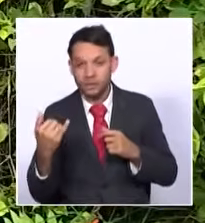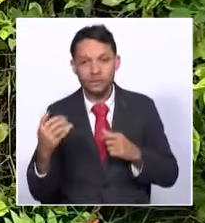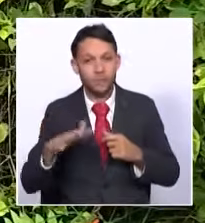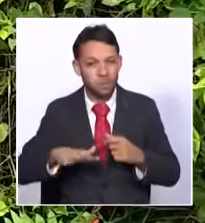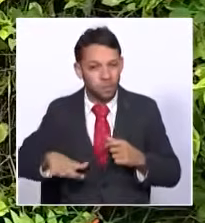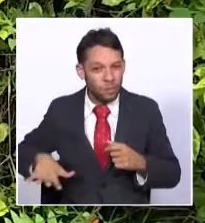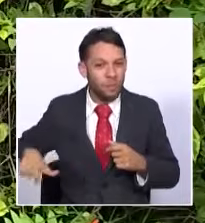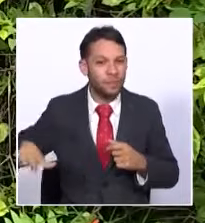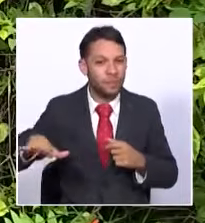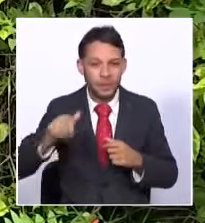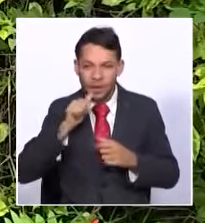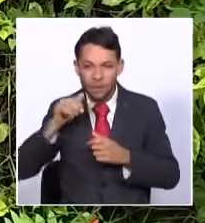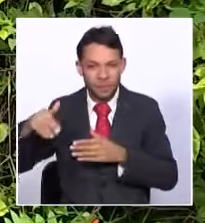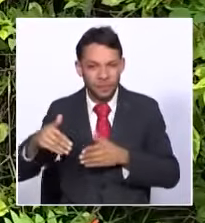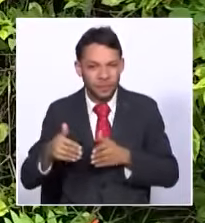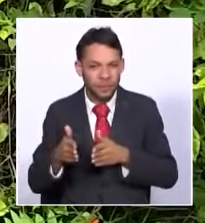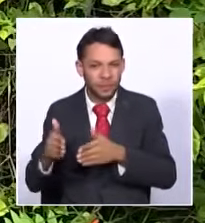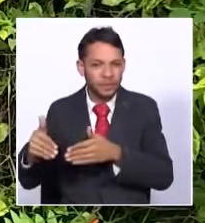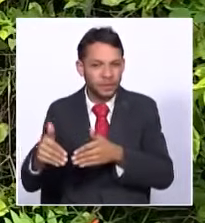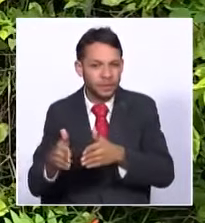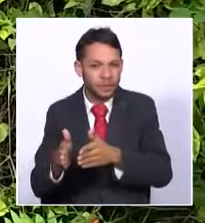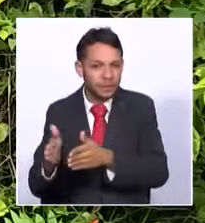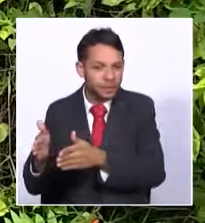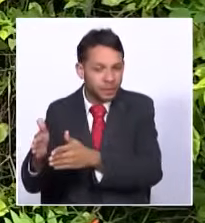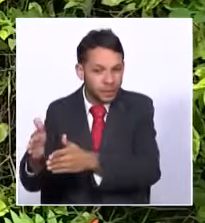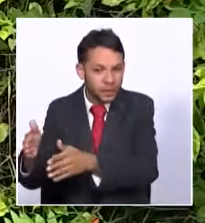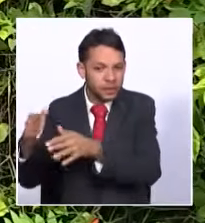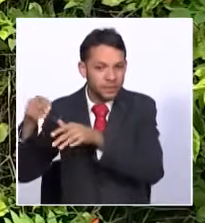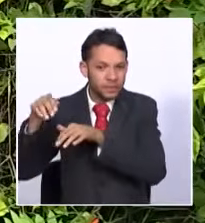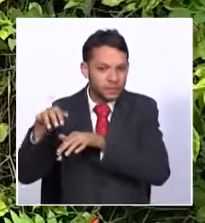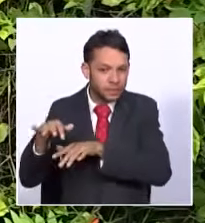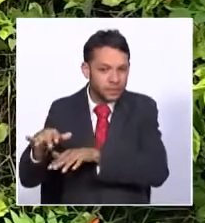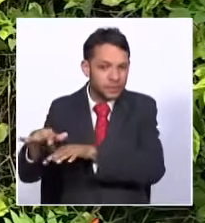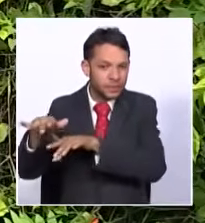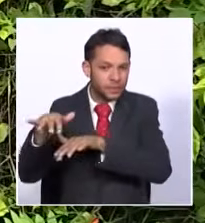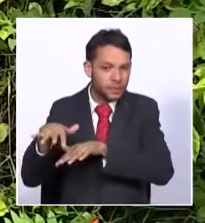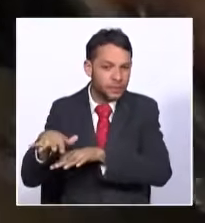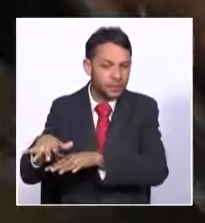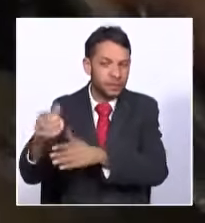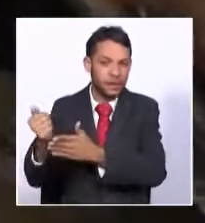donde van a ver el agua correr y dándonos energía.